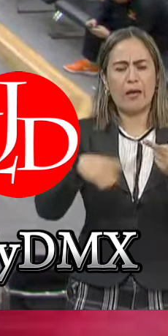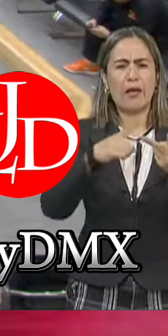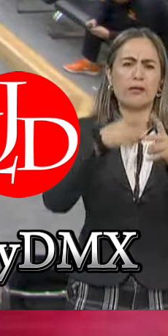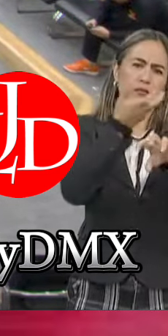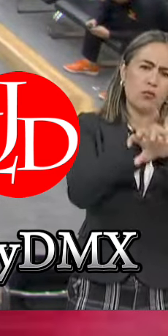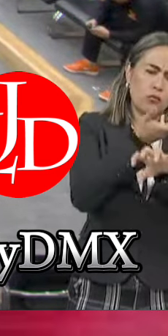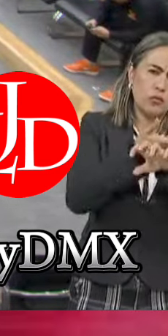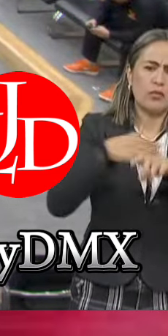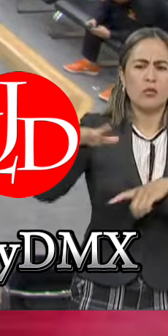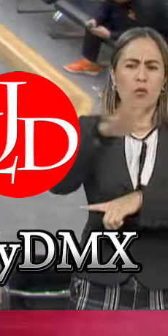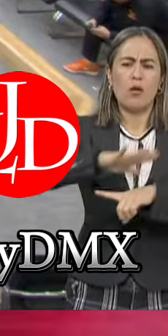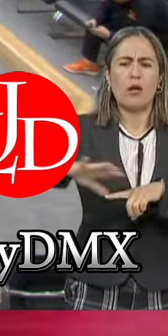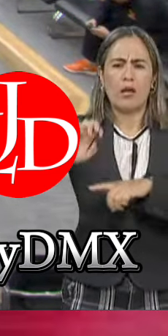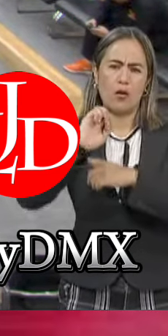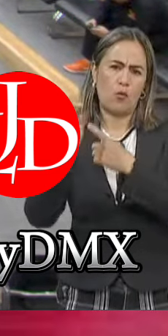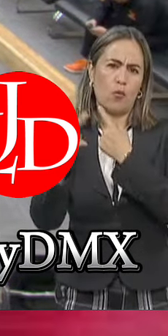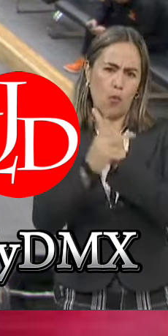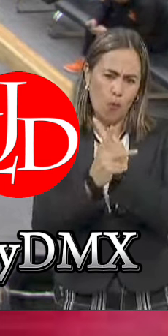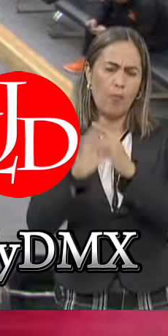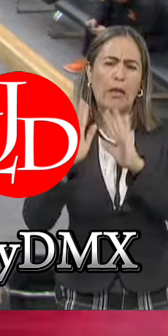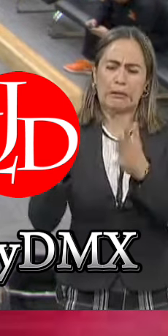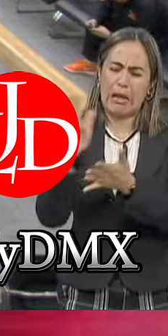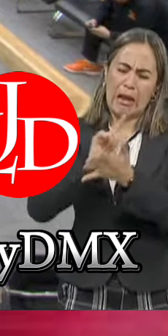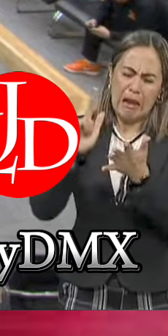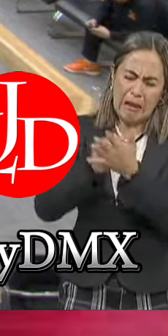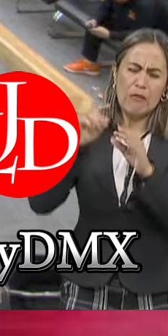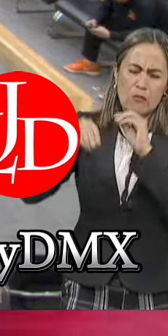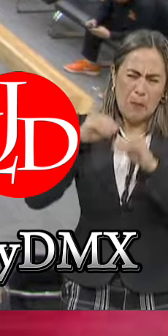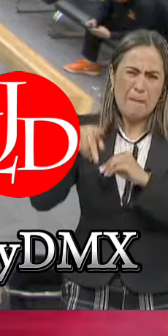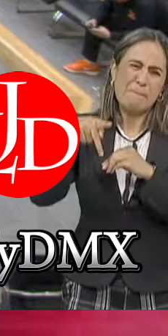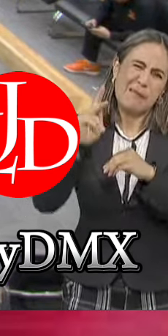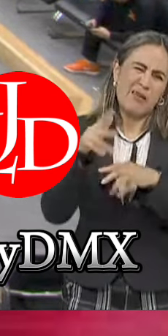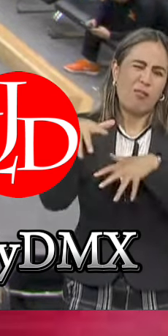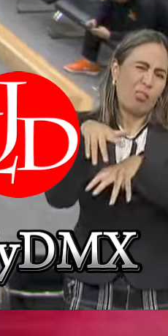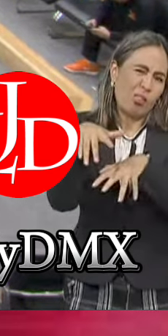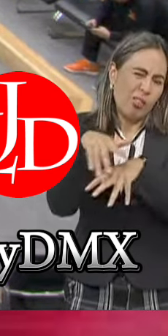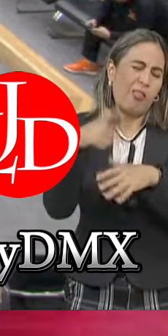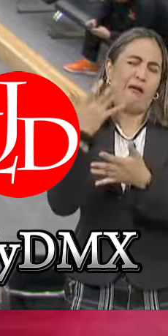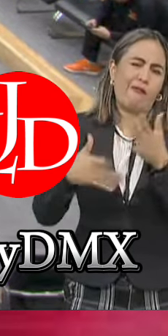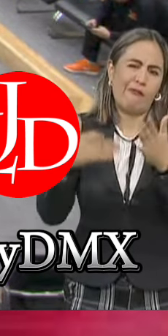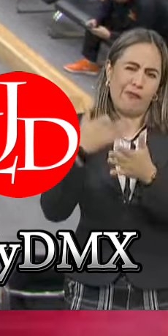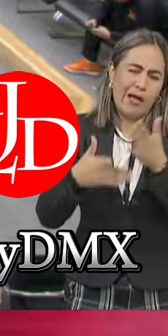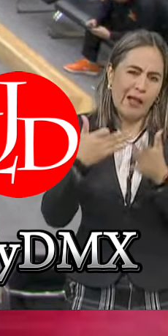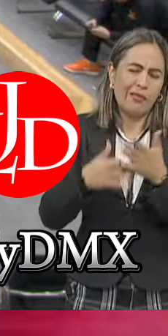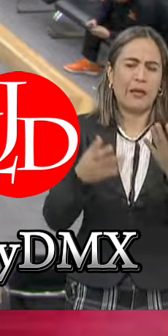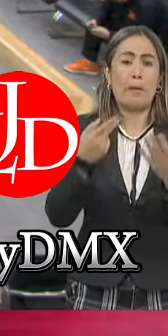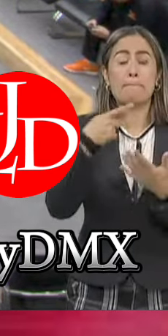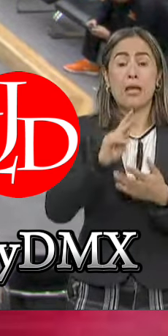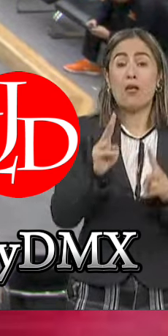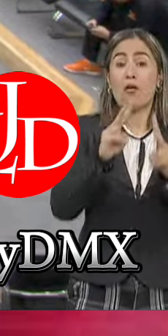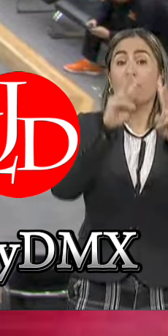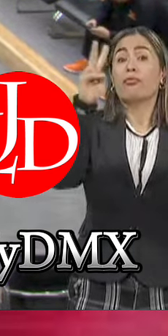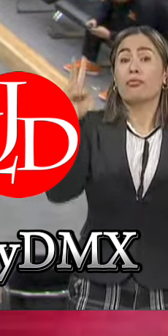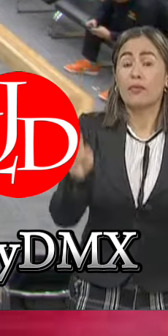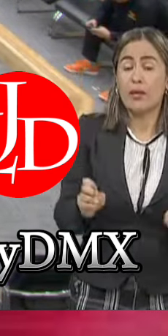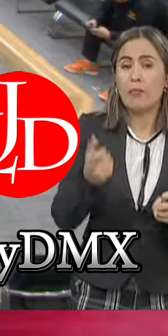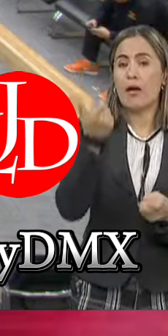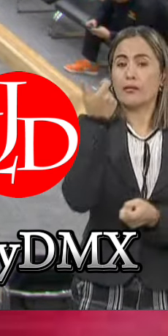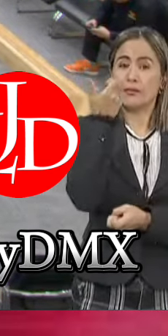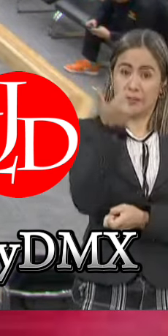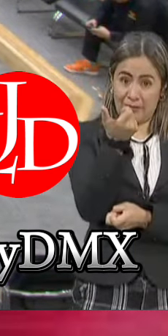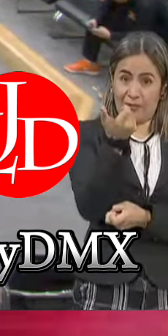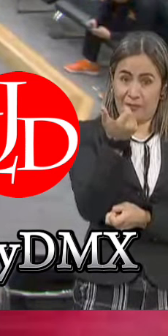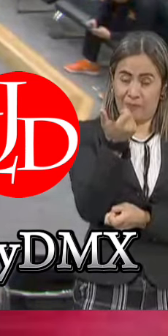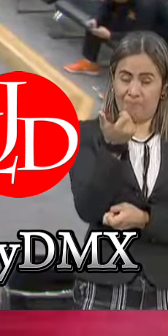Europa este y con muchas deficiencias si es cierto pero en materia de dinero si